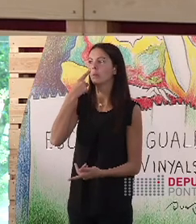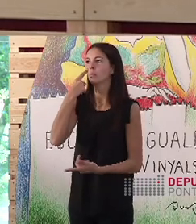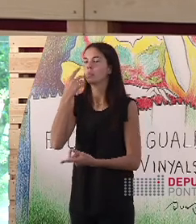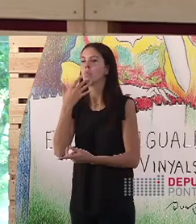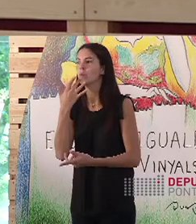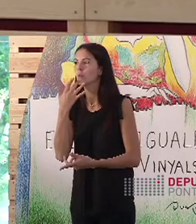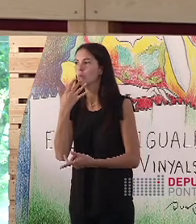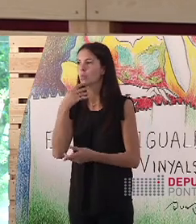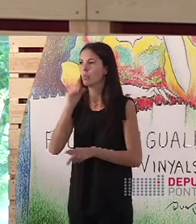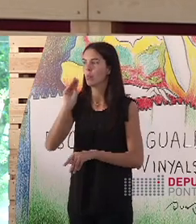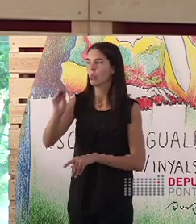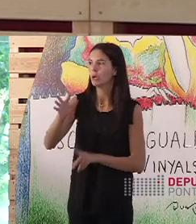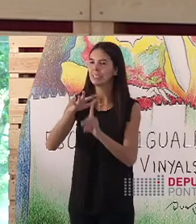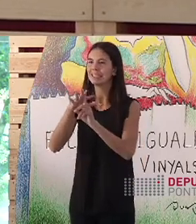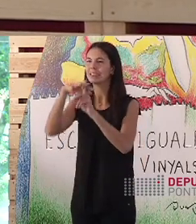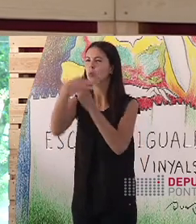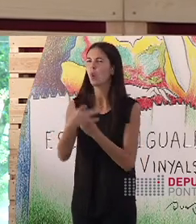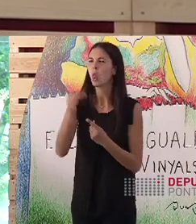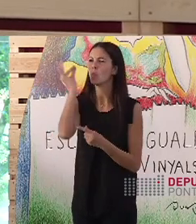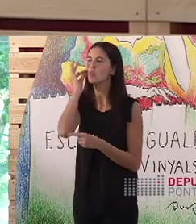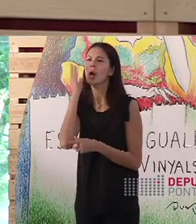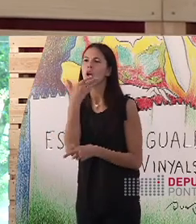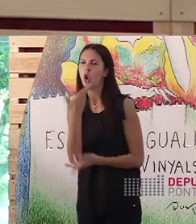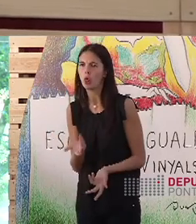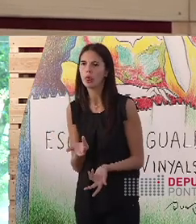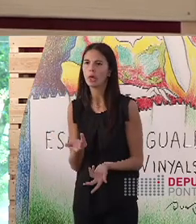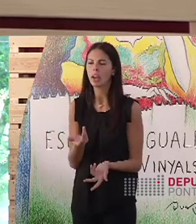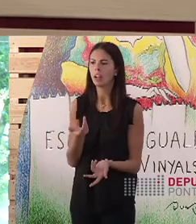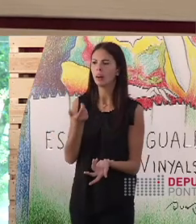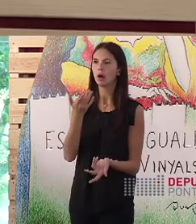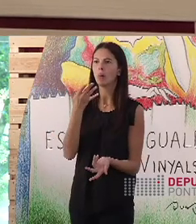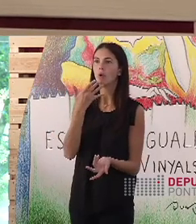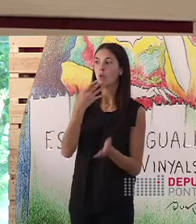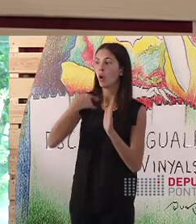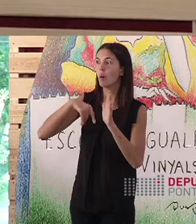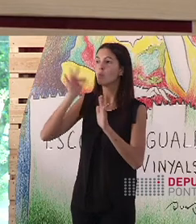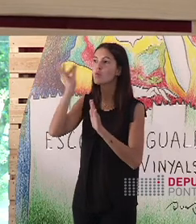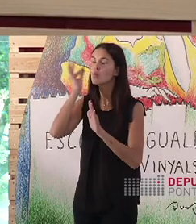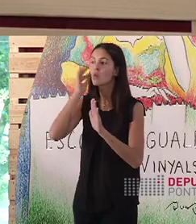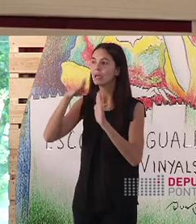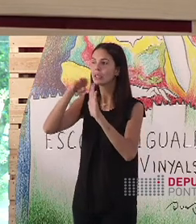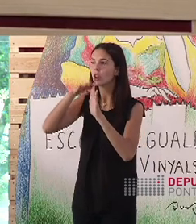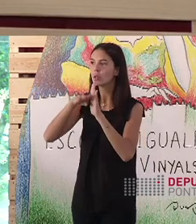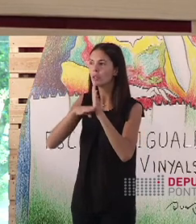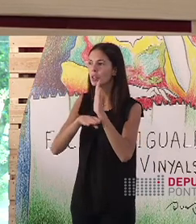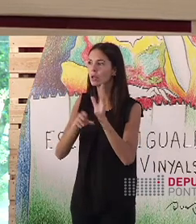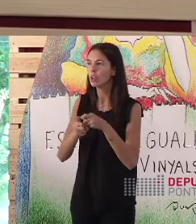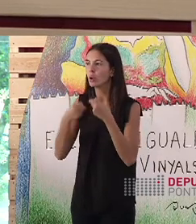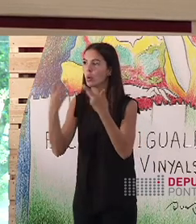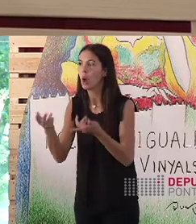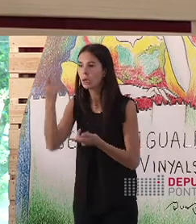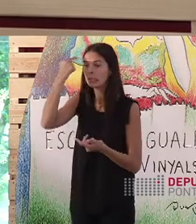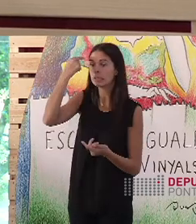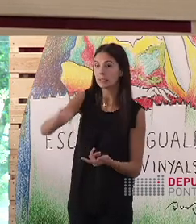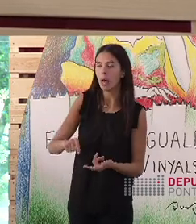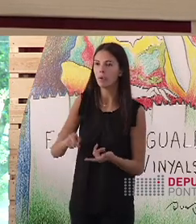de como se coñecía, se esa situación das mulleres se coñecía, de que en que condicións estaban no exercicio, dicían que, a ver, que a